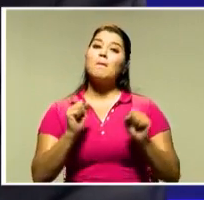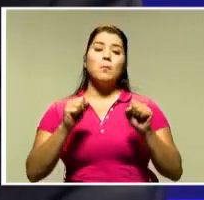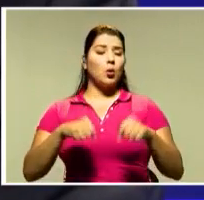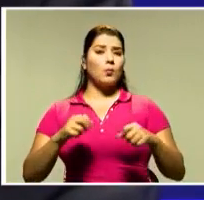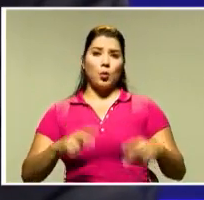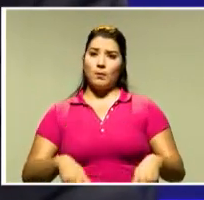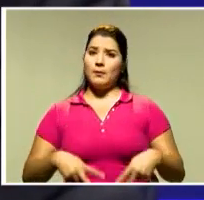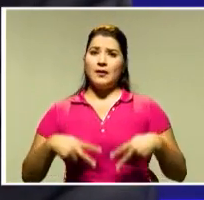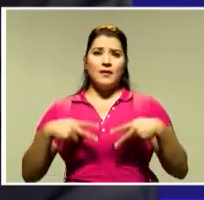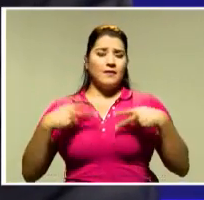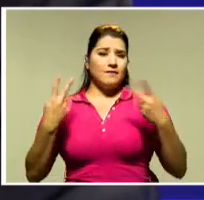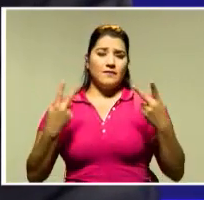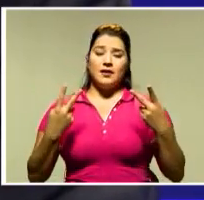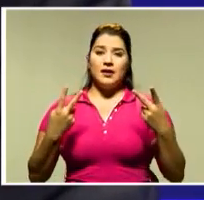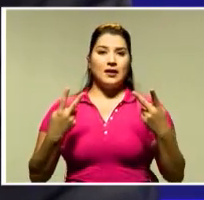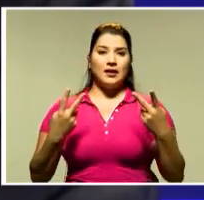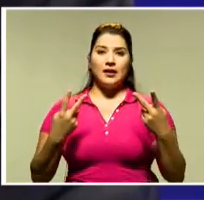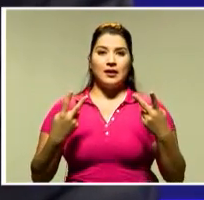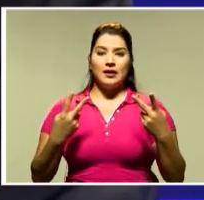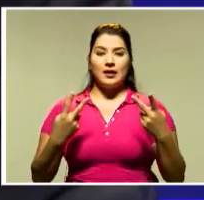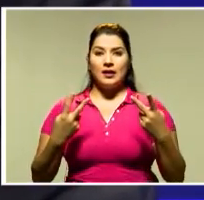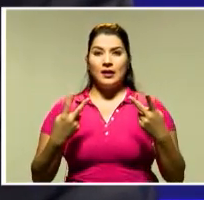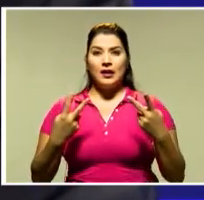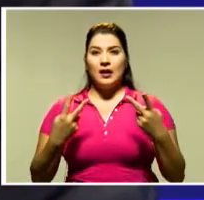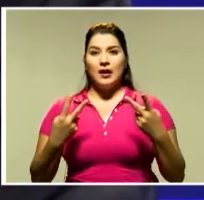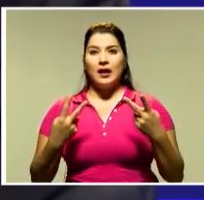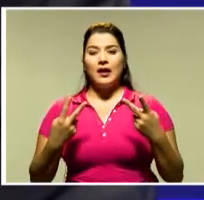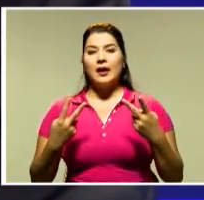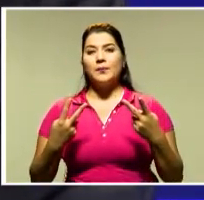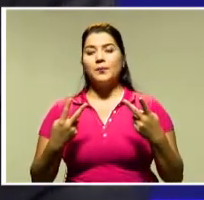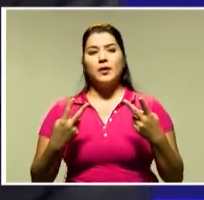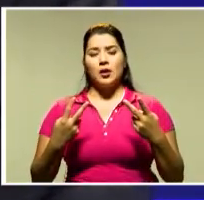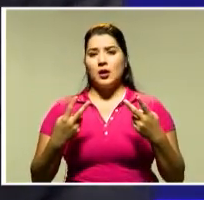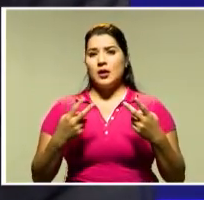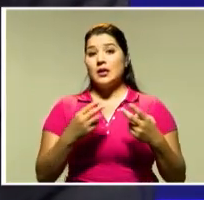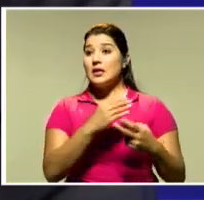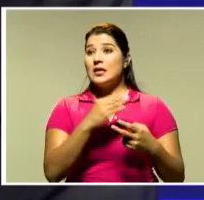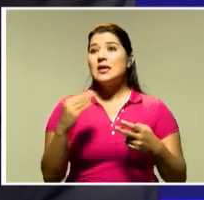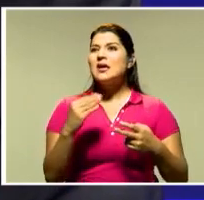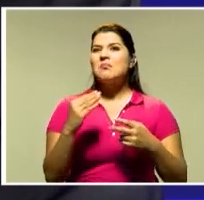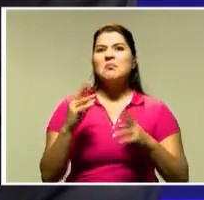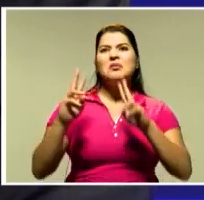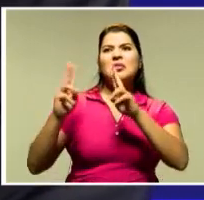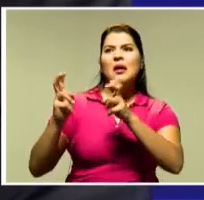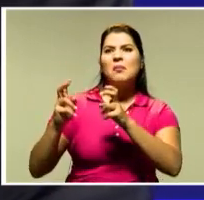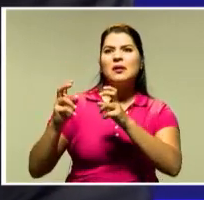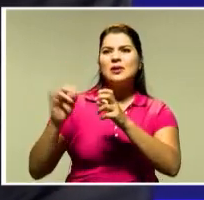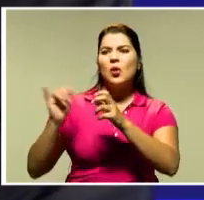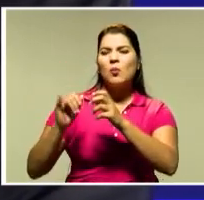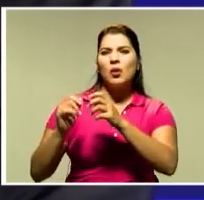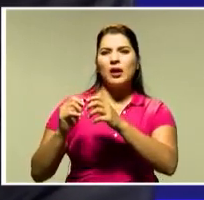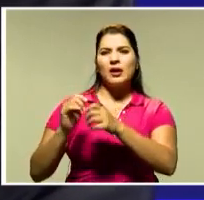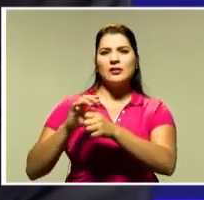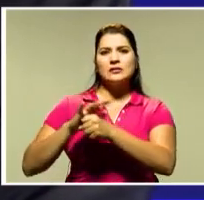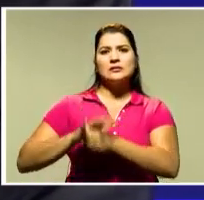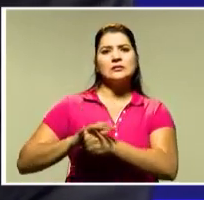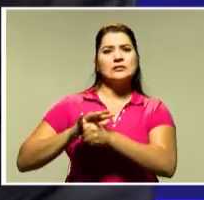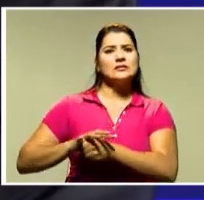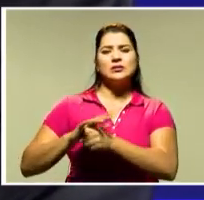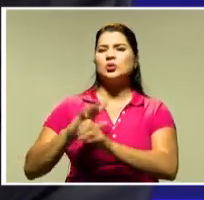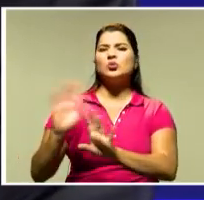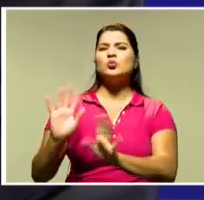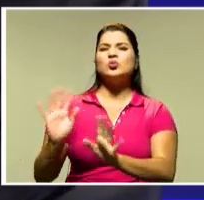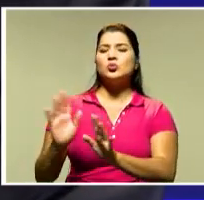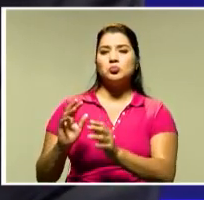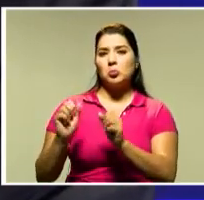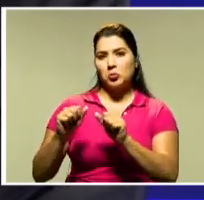sobreviviremos a la tentación de empantanarnos con cosas que sí dividen mucho y que probablemente al final de cuentas no nos llevan a